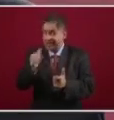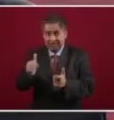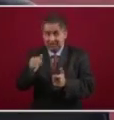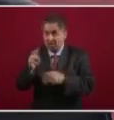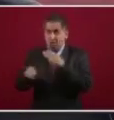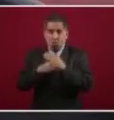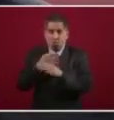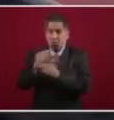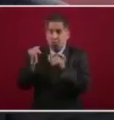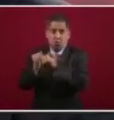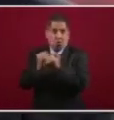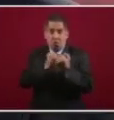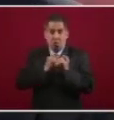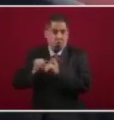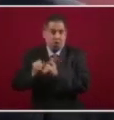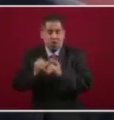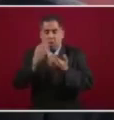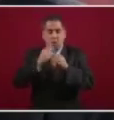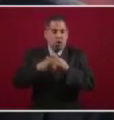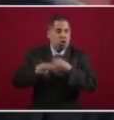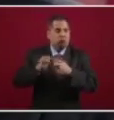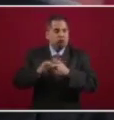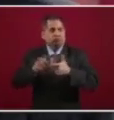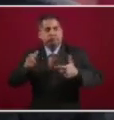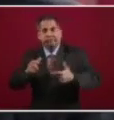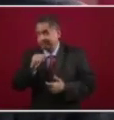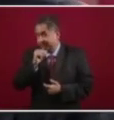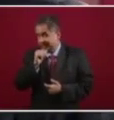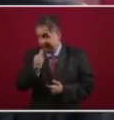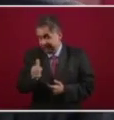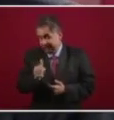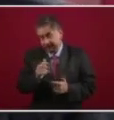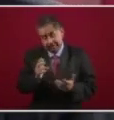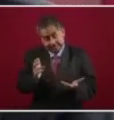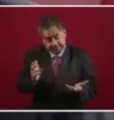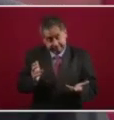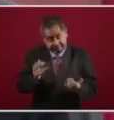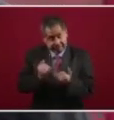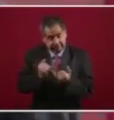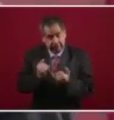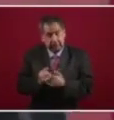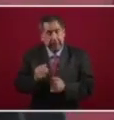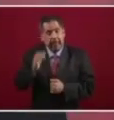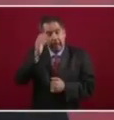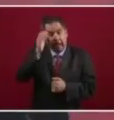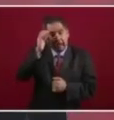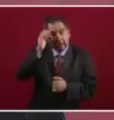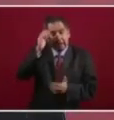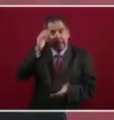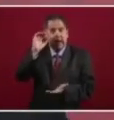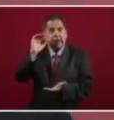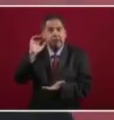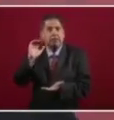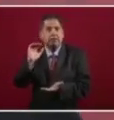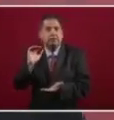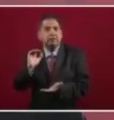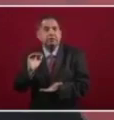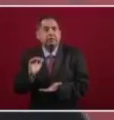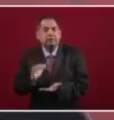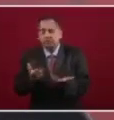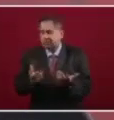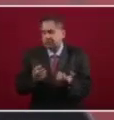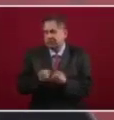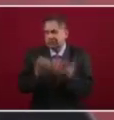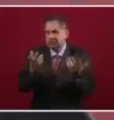mundo, no tienen crecimiento. ¿Sí? China está bajando su crecimiento, desde